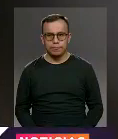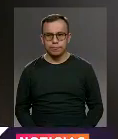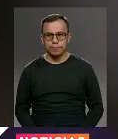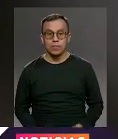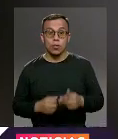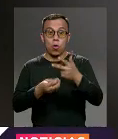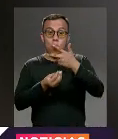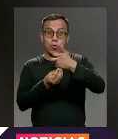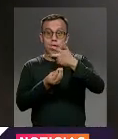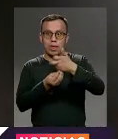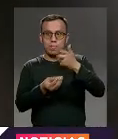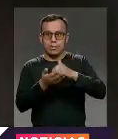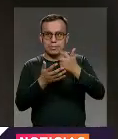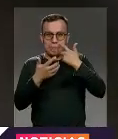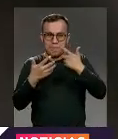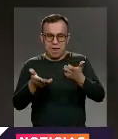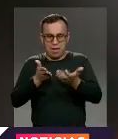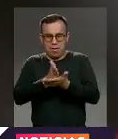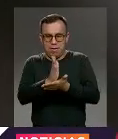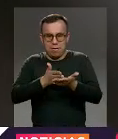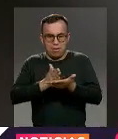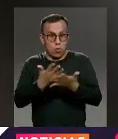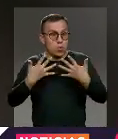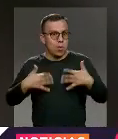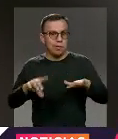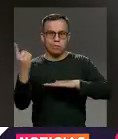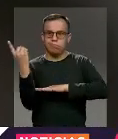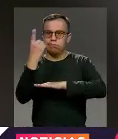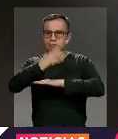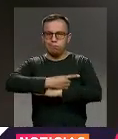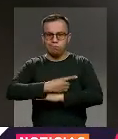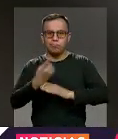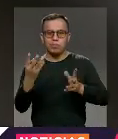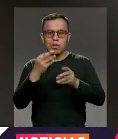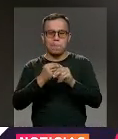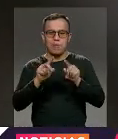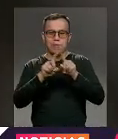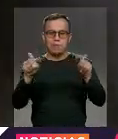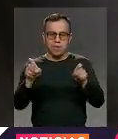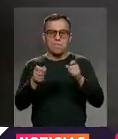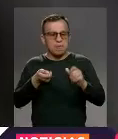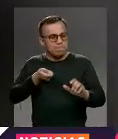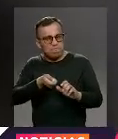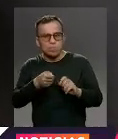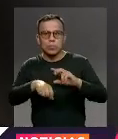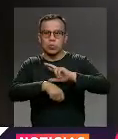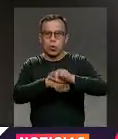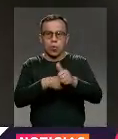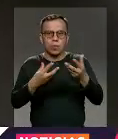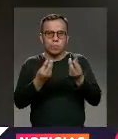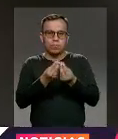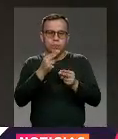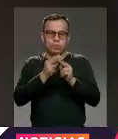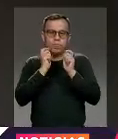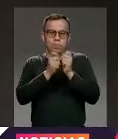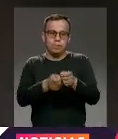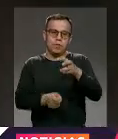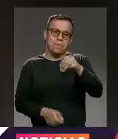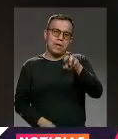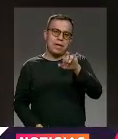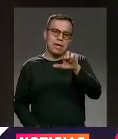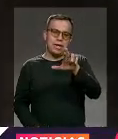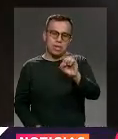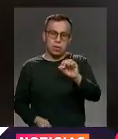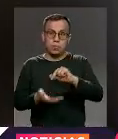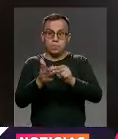Con armas de fuego, traumáticas y blancas, a cualquier hora del día y en la modalidad de atraco. Así robaba la banda denominada como Macareo,